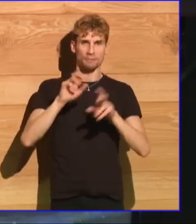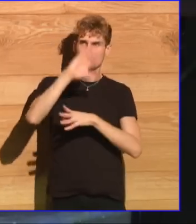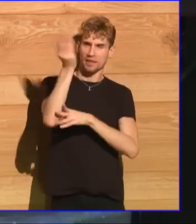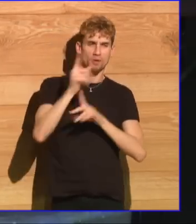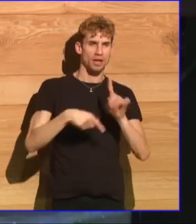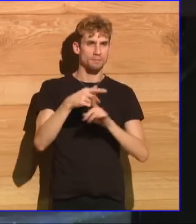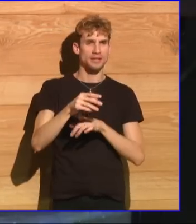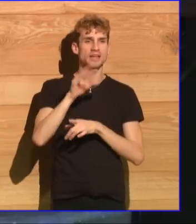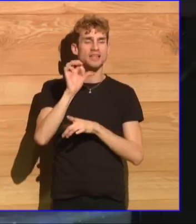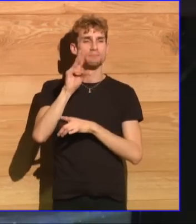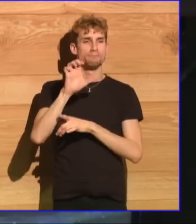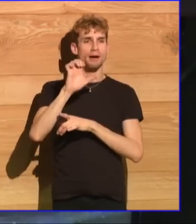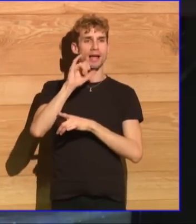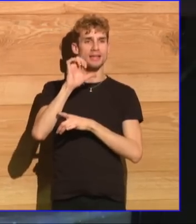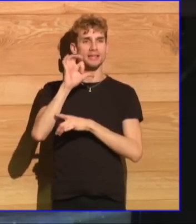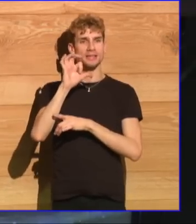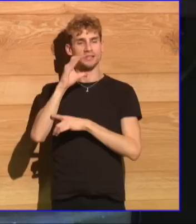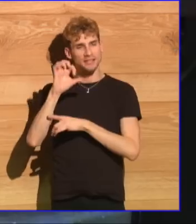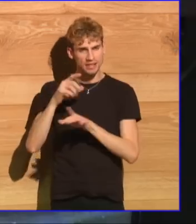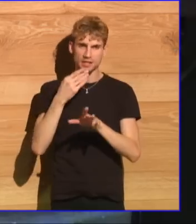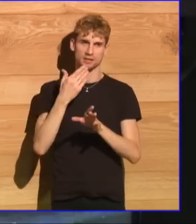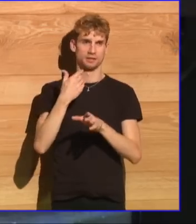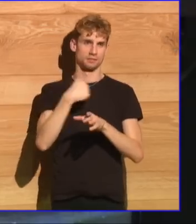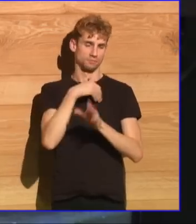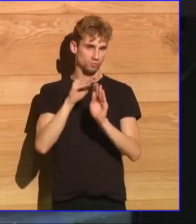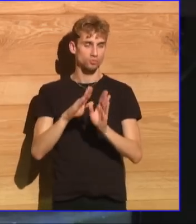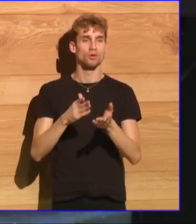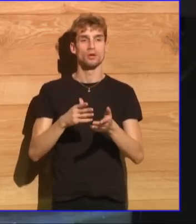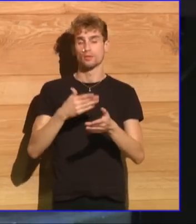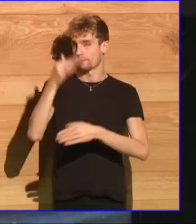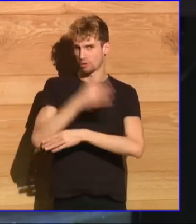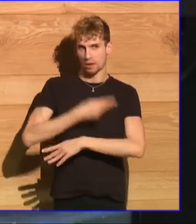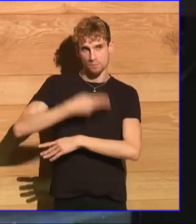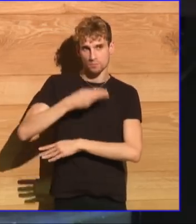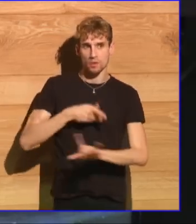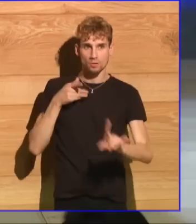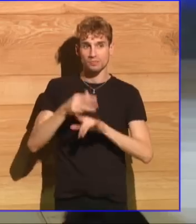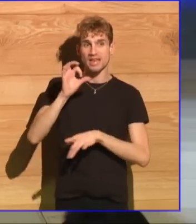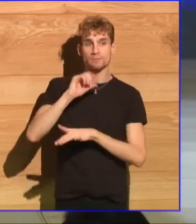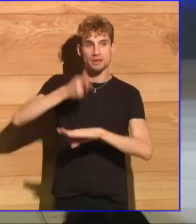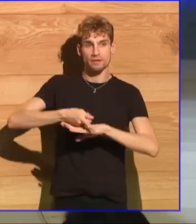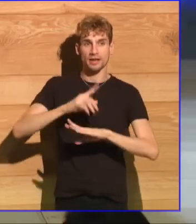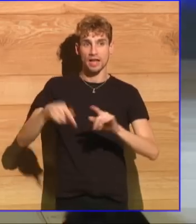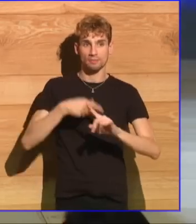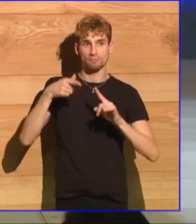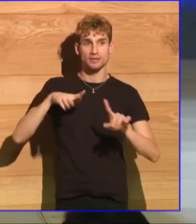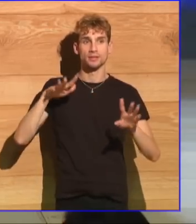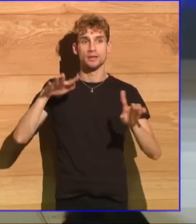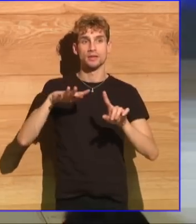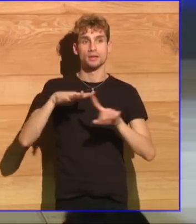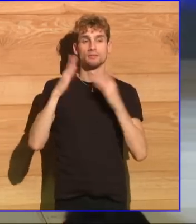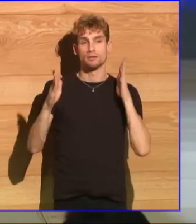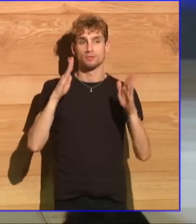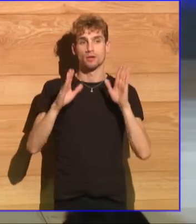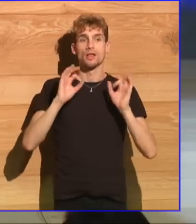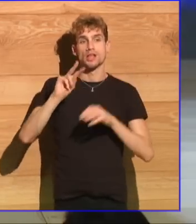en el papel de Richard Dreyfuss, es una película fundamental para Spielberg, situada en la Segunda Guerra